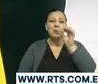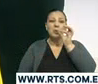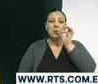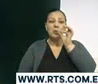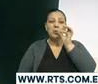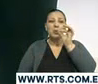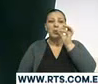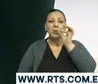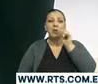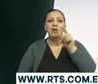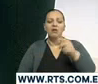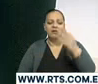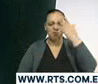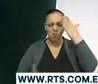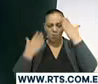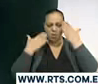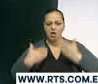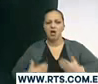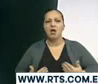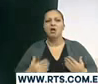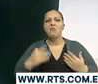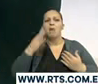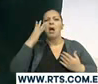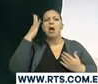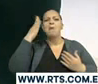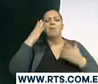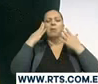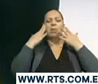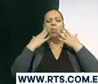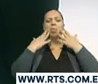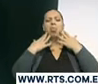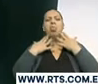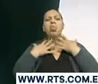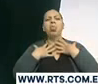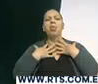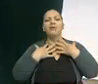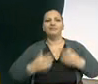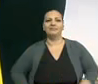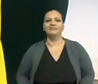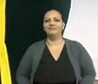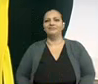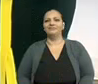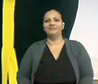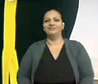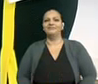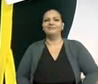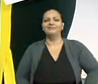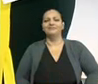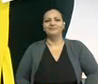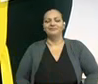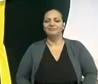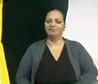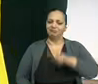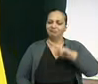Usted bueno, todos los colores les hacen también, le cuento. Seguro, Mayrita, gracias, gracias. Viniendo de usted, sé que es cierto. ¿Sí o no,